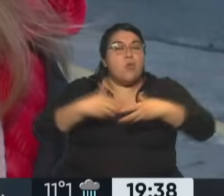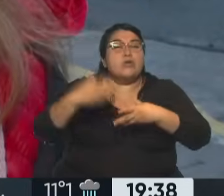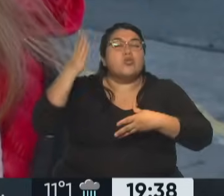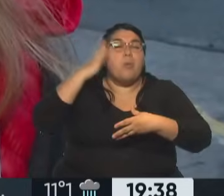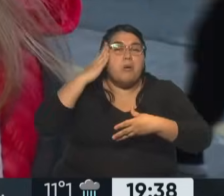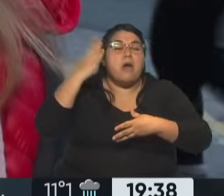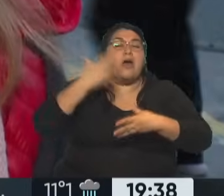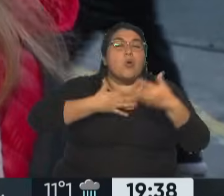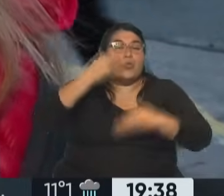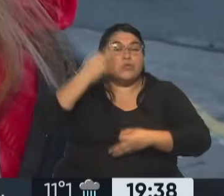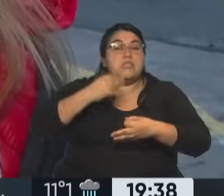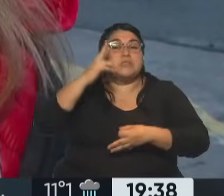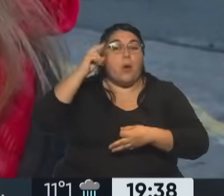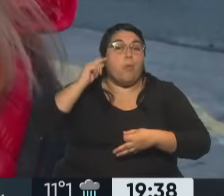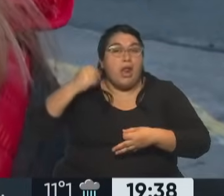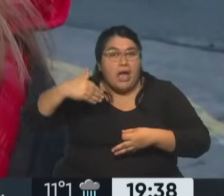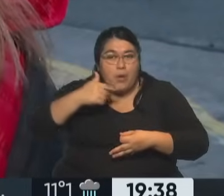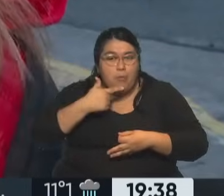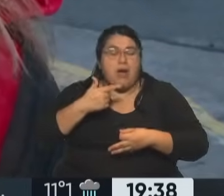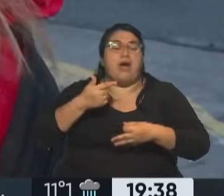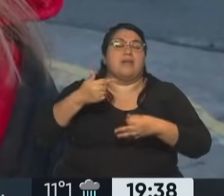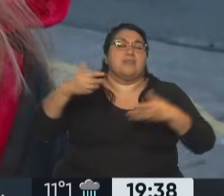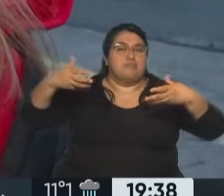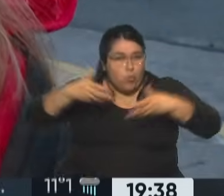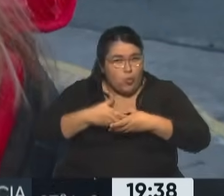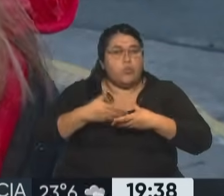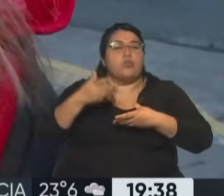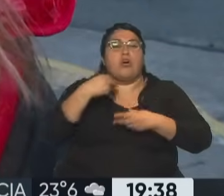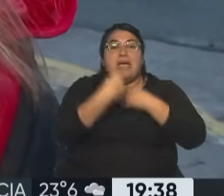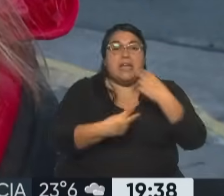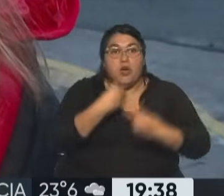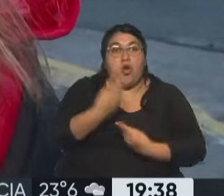compañera Miriam Breckman, con todos los organismos e hijos desaparecidos para repudiarlo.